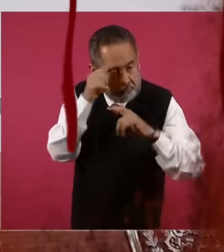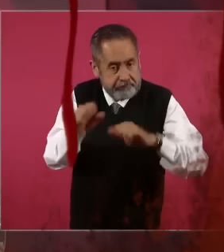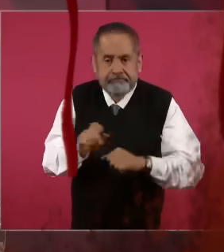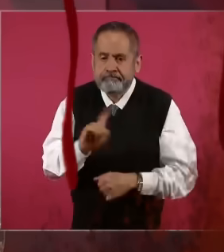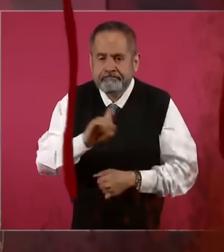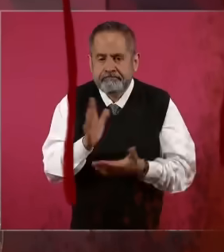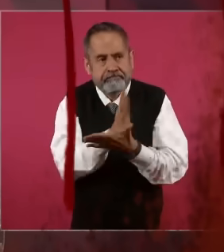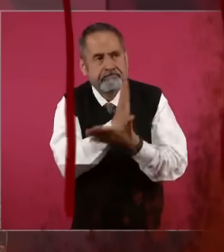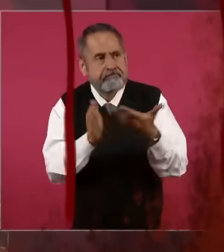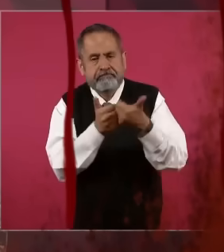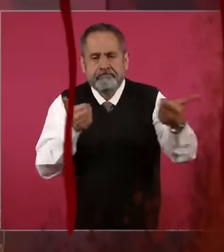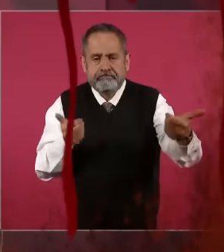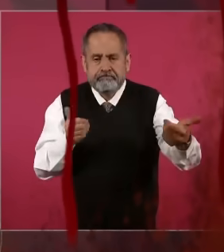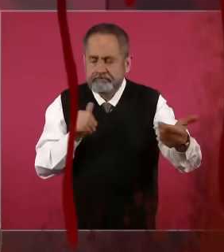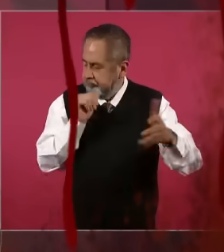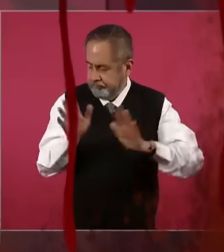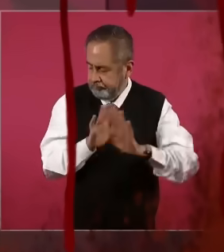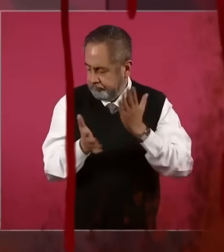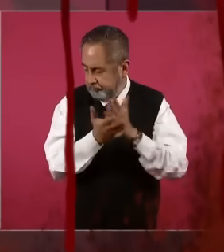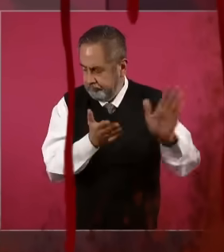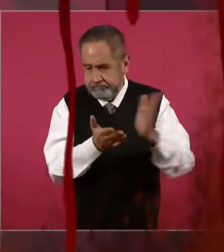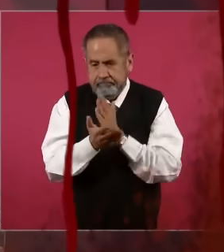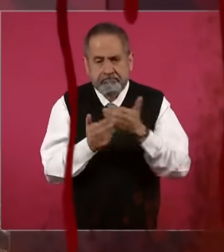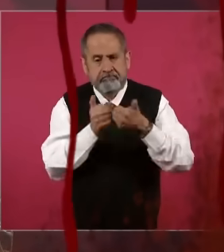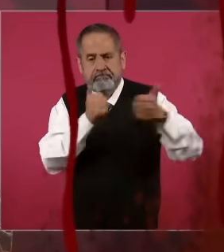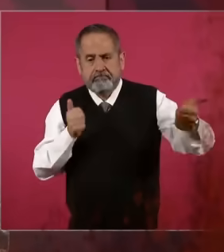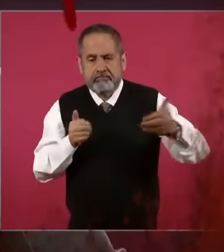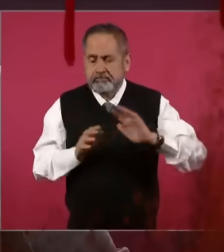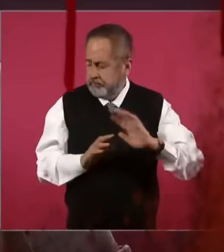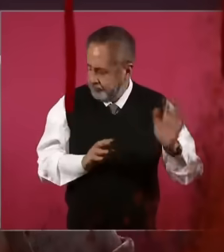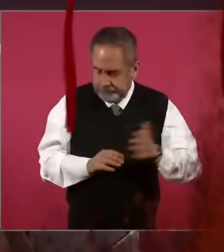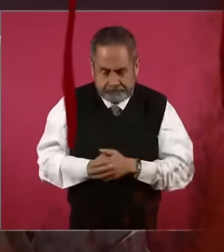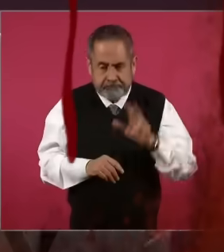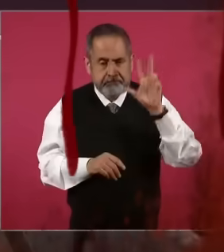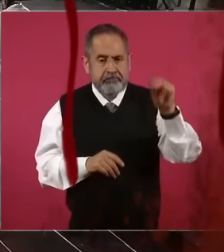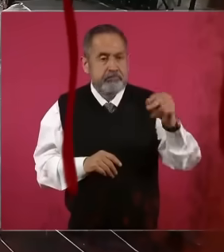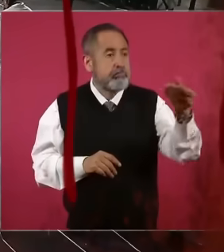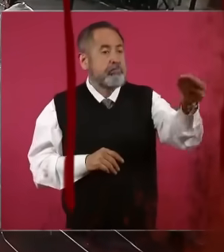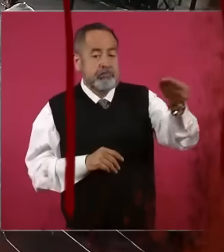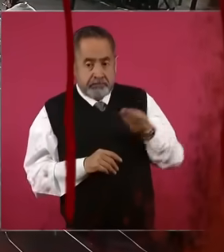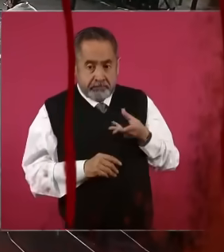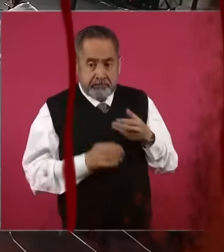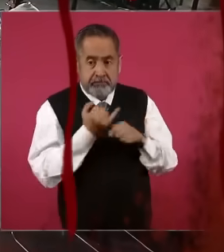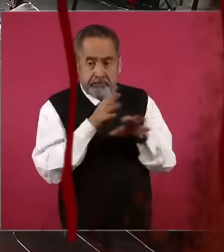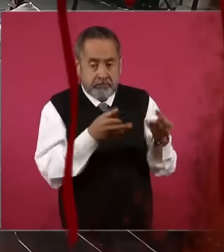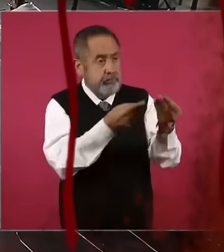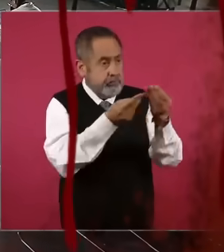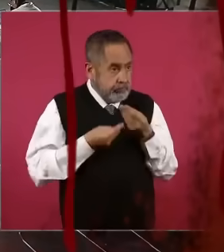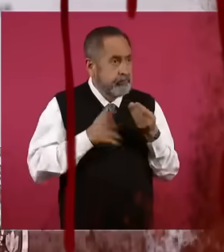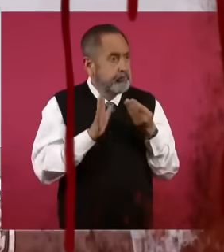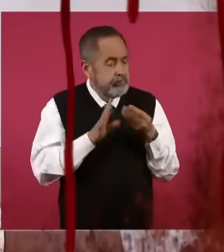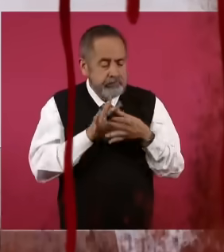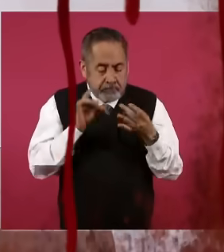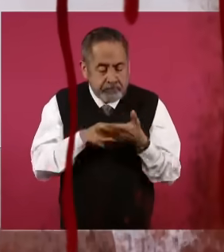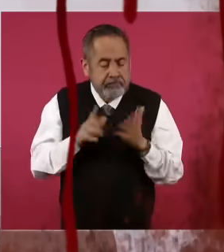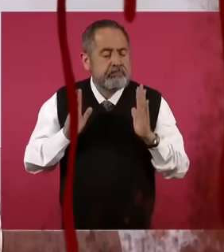ocurrió es de las áreas de inteligencia de México. Esto también demuestra que las áreas de inteligencia de